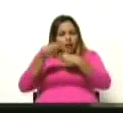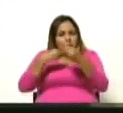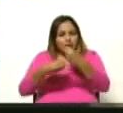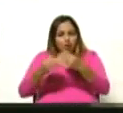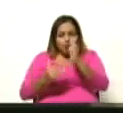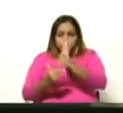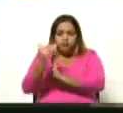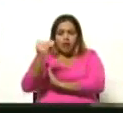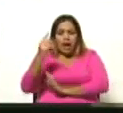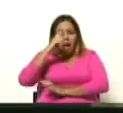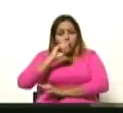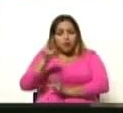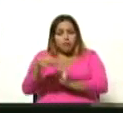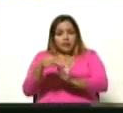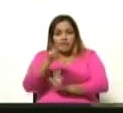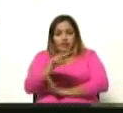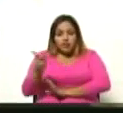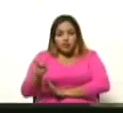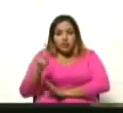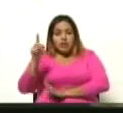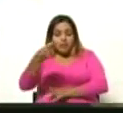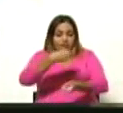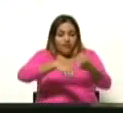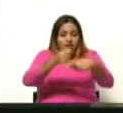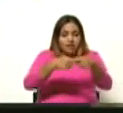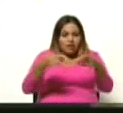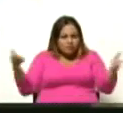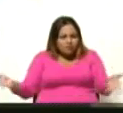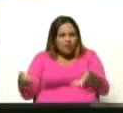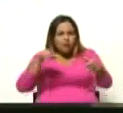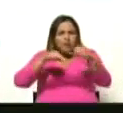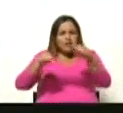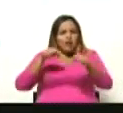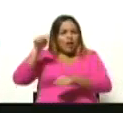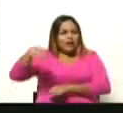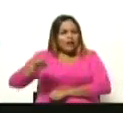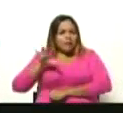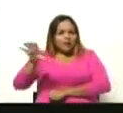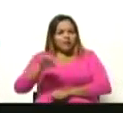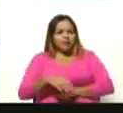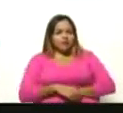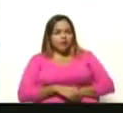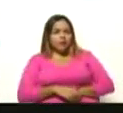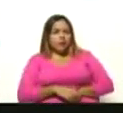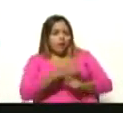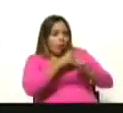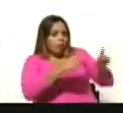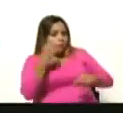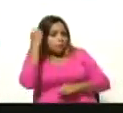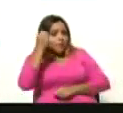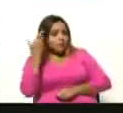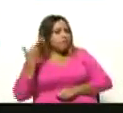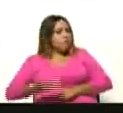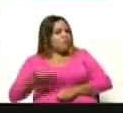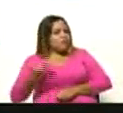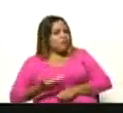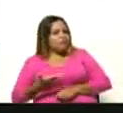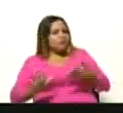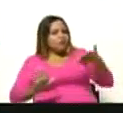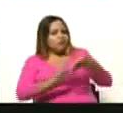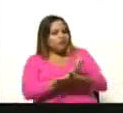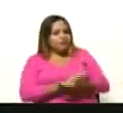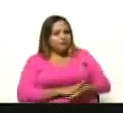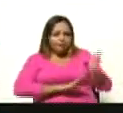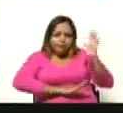este 2022. El sector comercio se dinamiza en el país. Otro aspecto que yo creo que es interesante para ustedes tiene que ver en